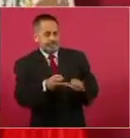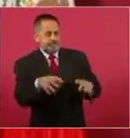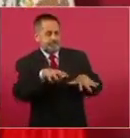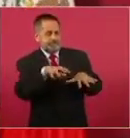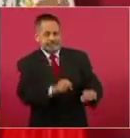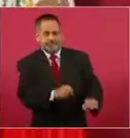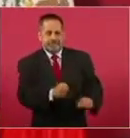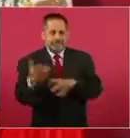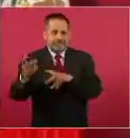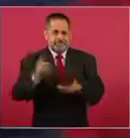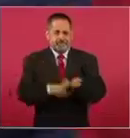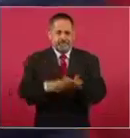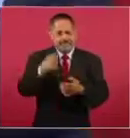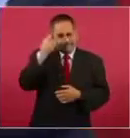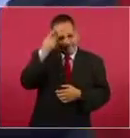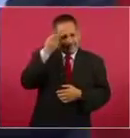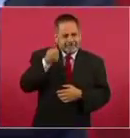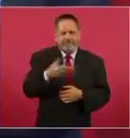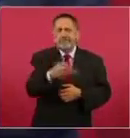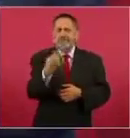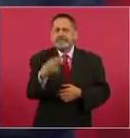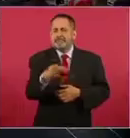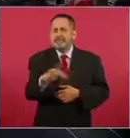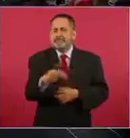de manos muertas